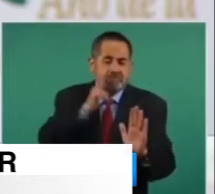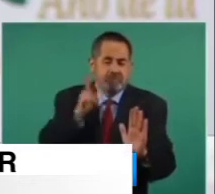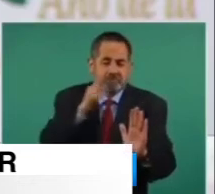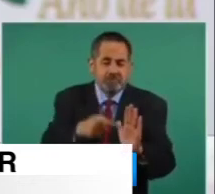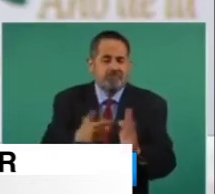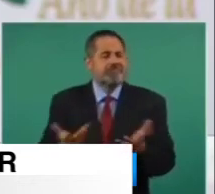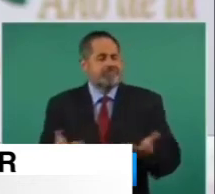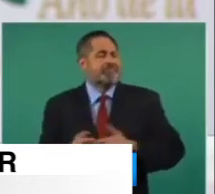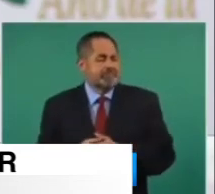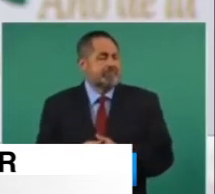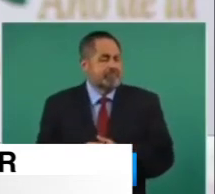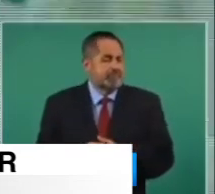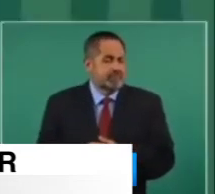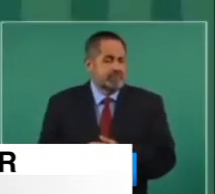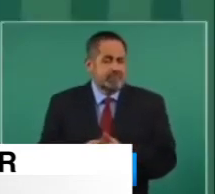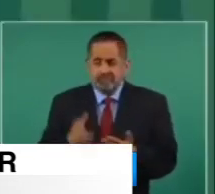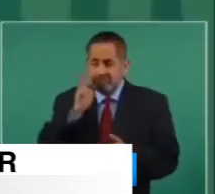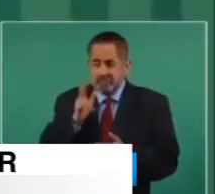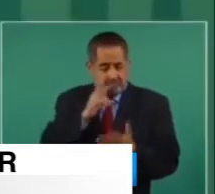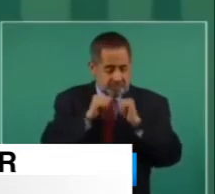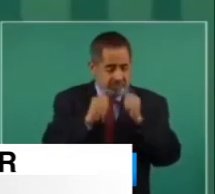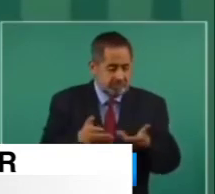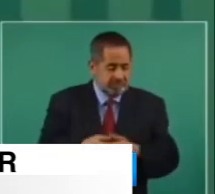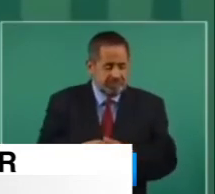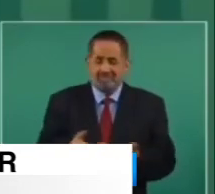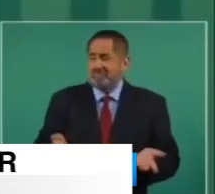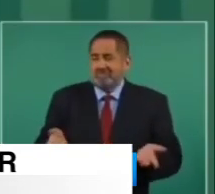porque si no, pues son